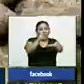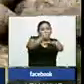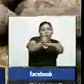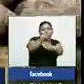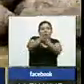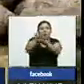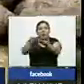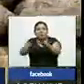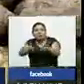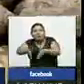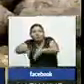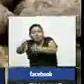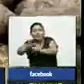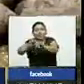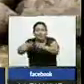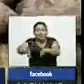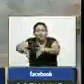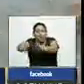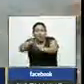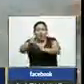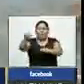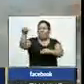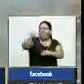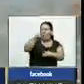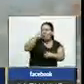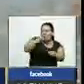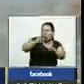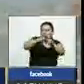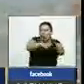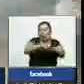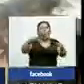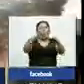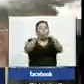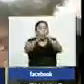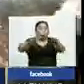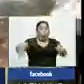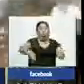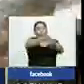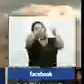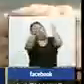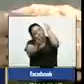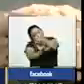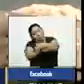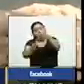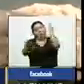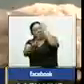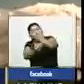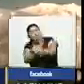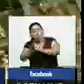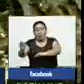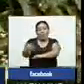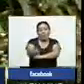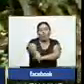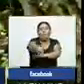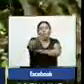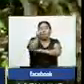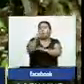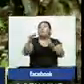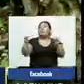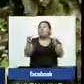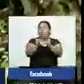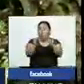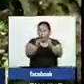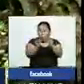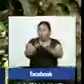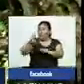vías de acceso, mal manejo de los desechos sólidos, así como la tala de árboles, incendios forestales, la pesca y caza. Por ende, el